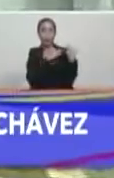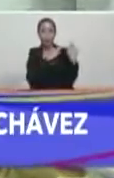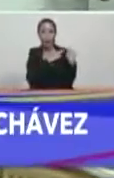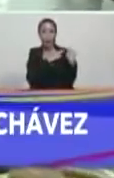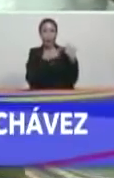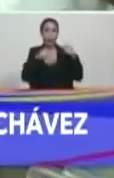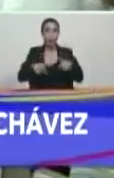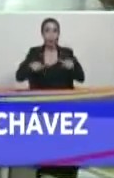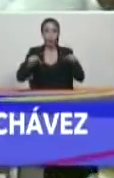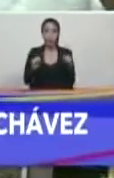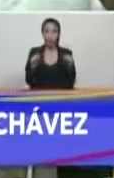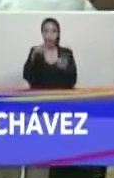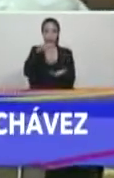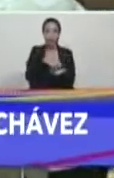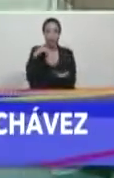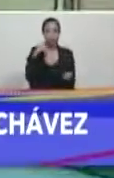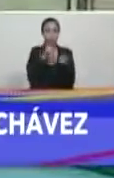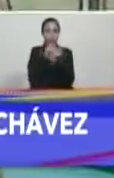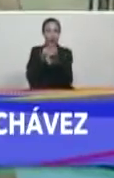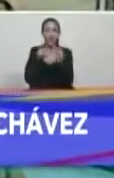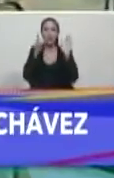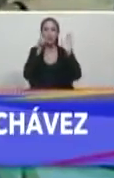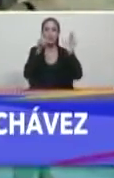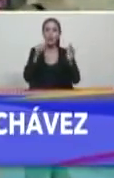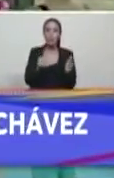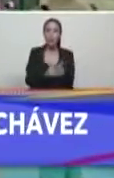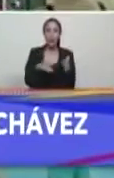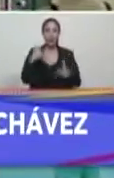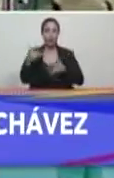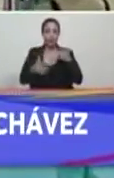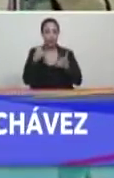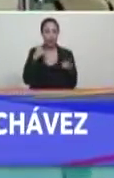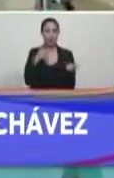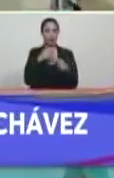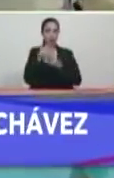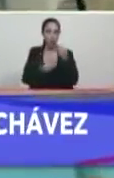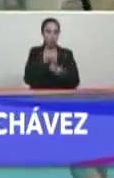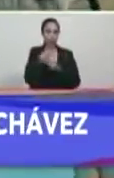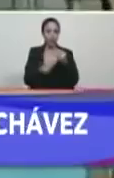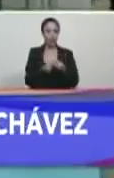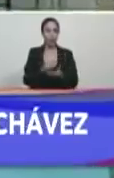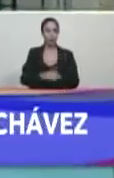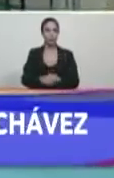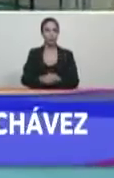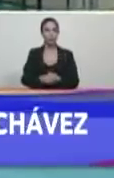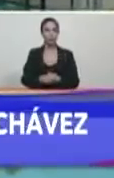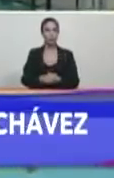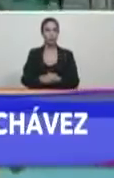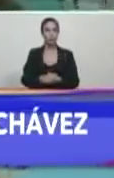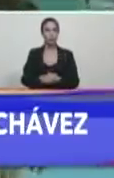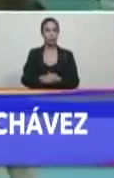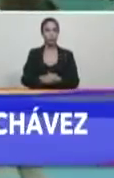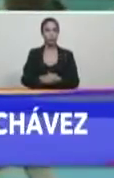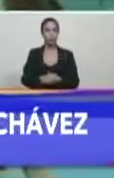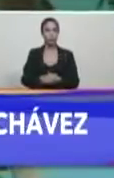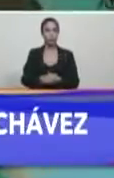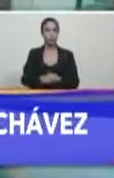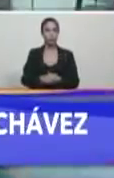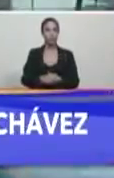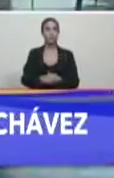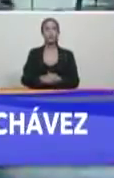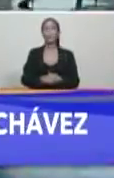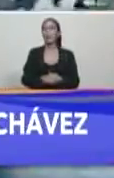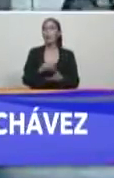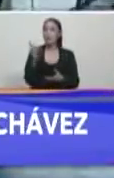presidente, hemos atendido 6.000 actividades en el Estado Mérida. Así es, presidente, y también el